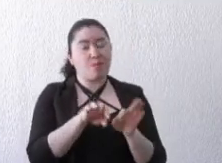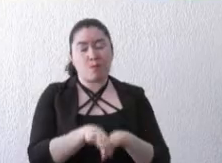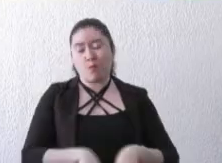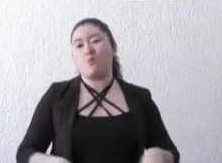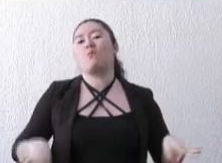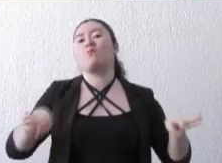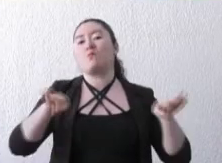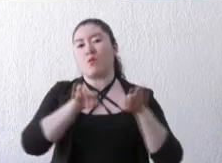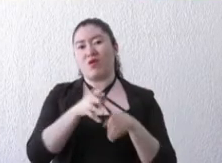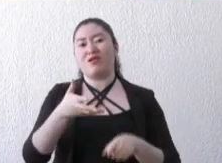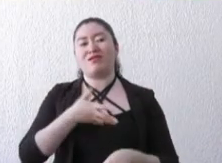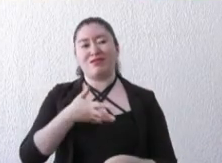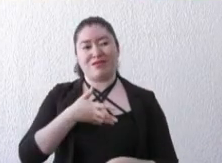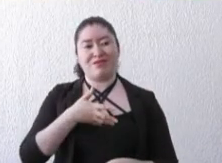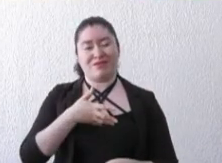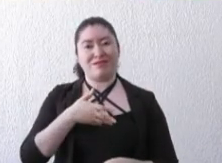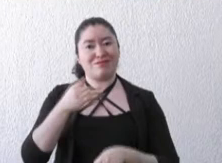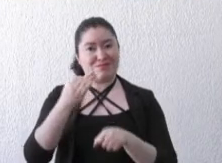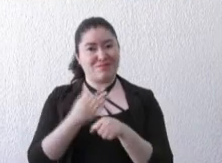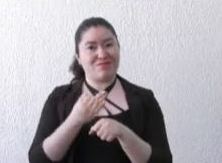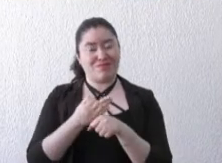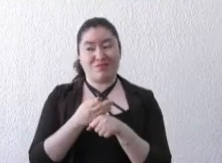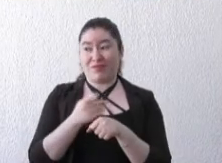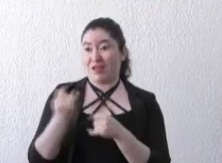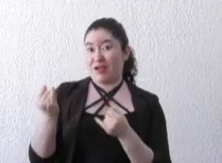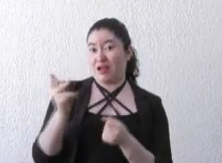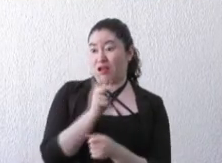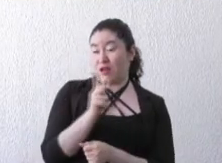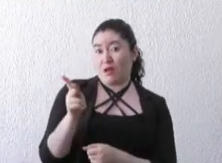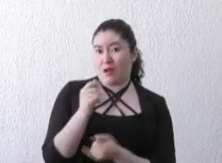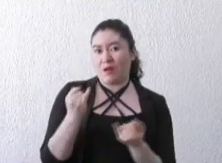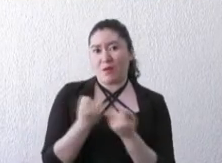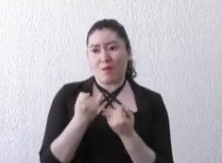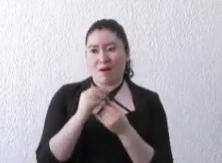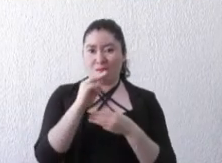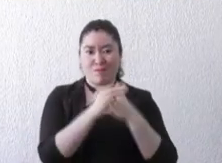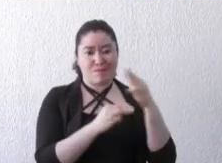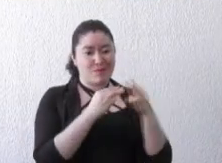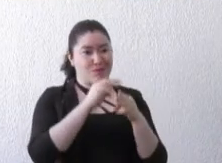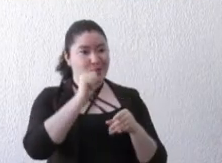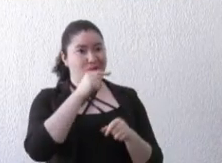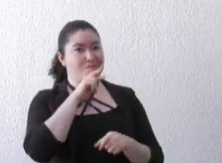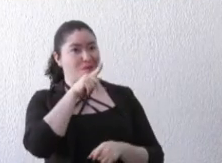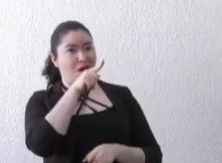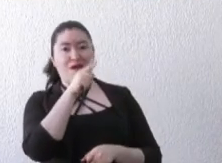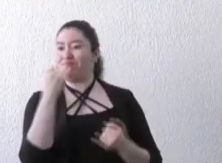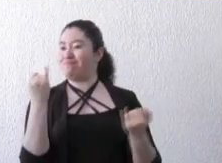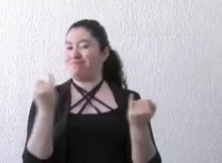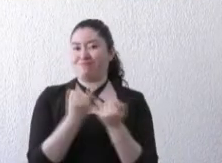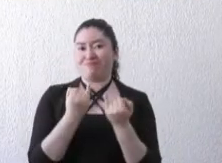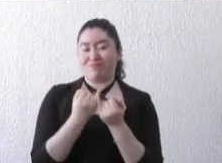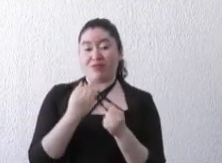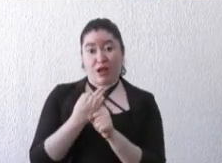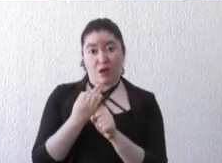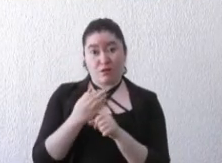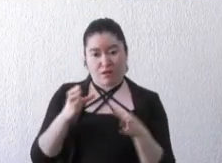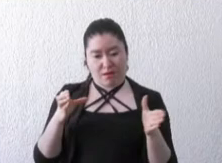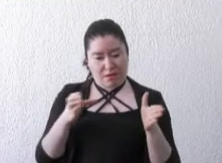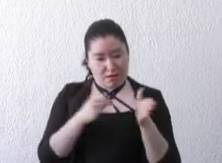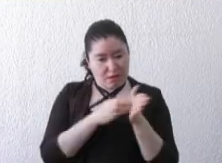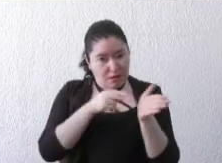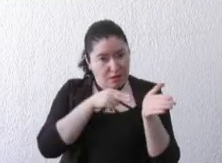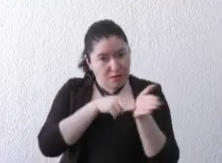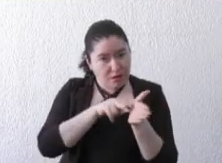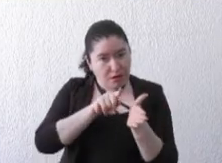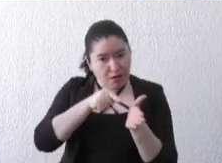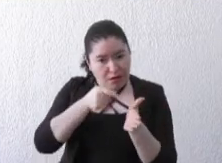que existen, equiparable con las mejores del mundo. No estamos en una caja negra normal, es una